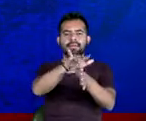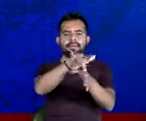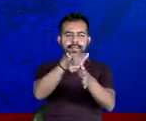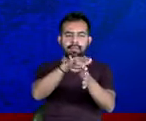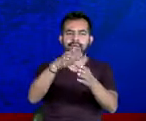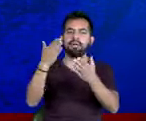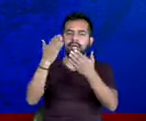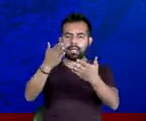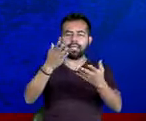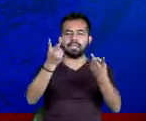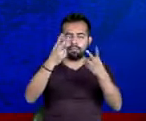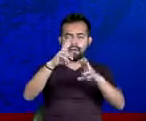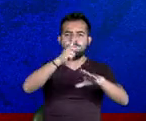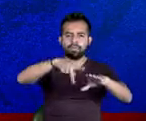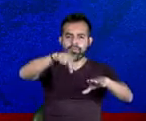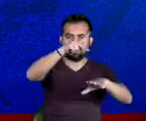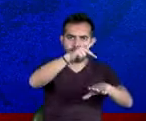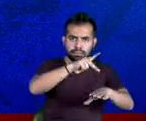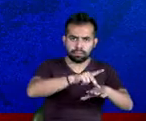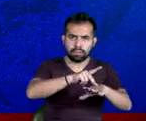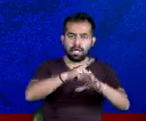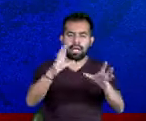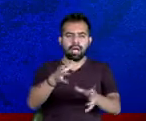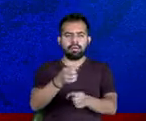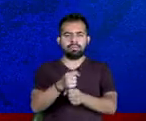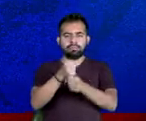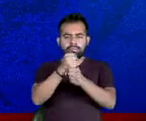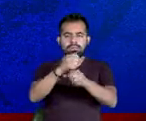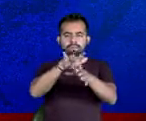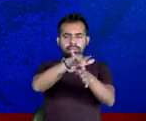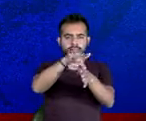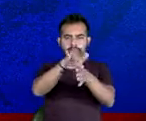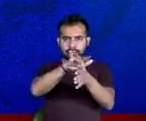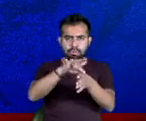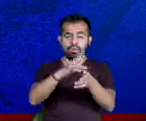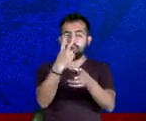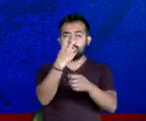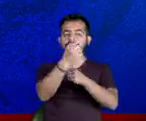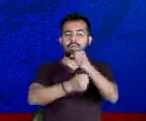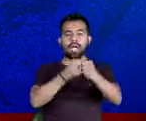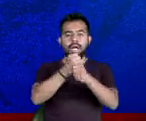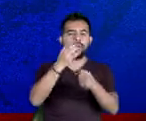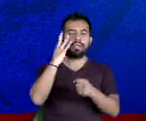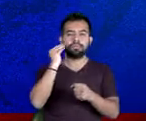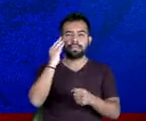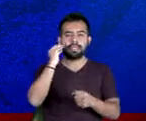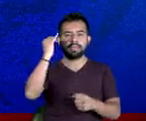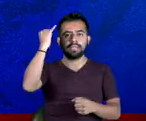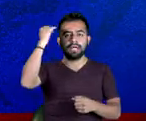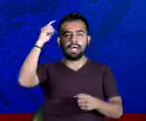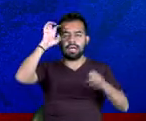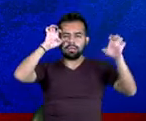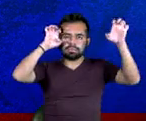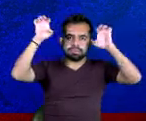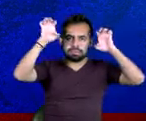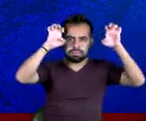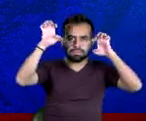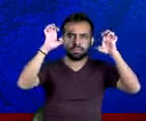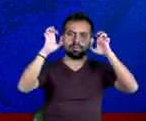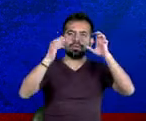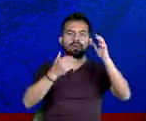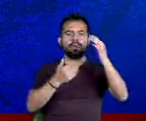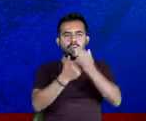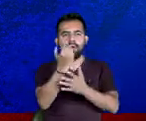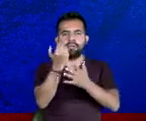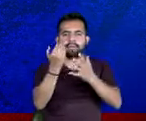maestría en ciencias políticas con mención en asuntos públicos, más de 12 años de experiencia en inteligencia estratégica y en seguridad pública y del Estado.